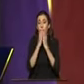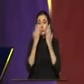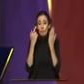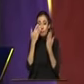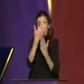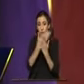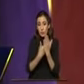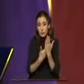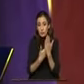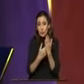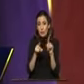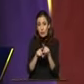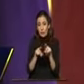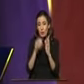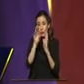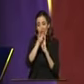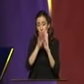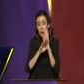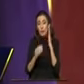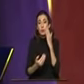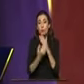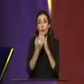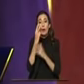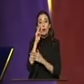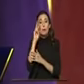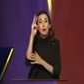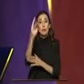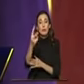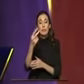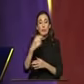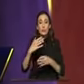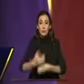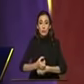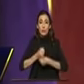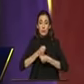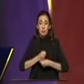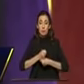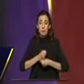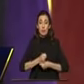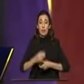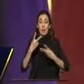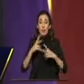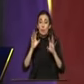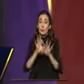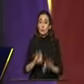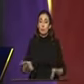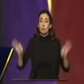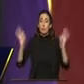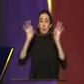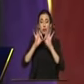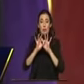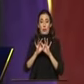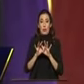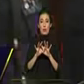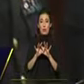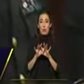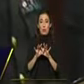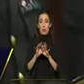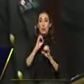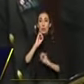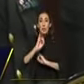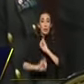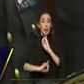Defensa Nacional, que contiene la nueva visión estratégica sobre la seguridad. También ha sido importante la cooperación